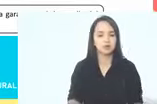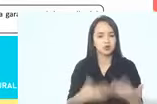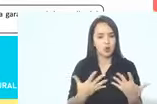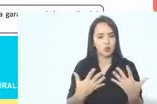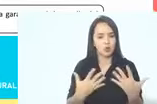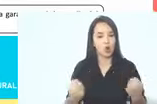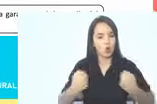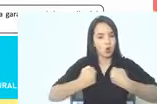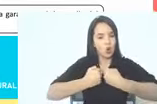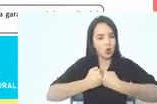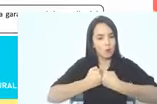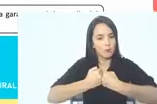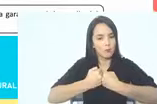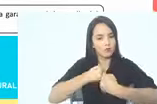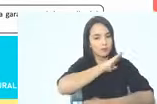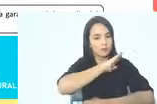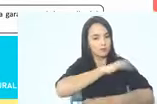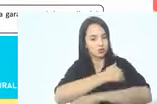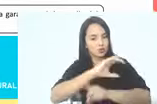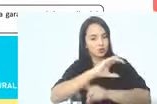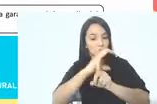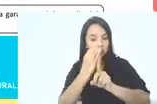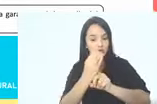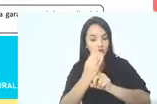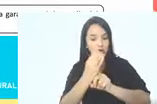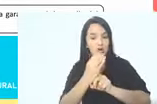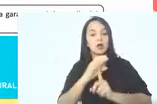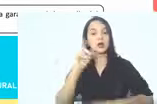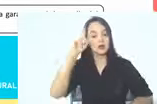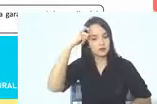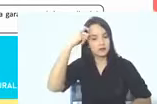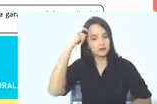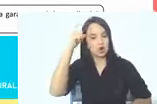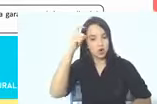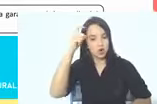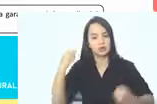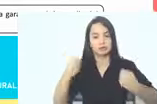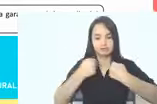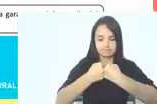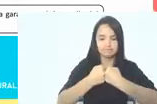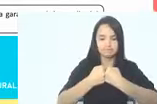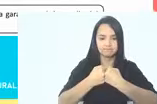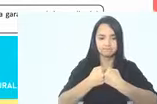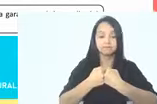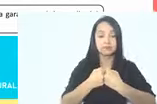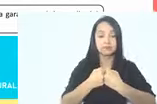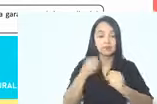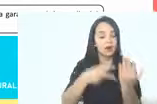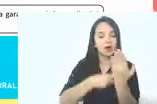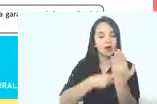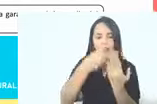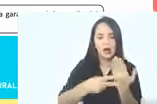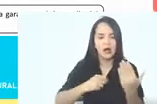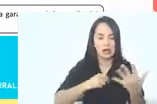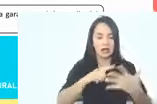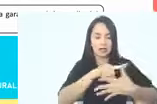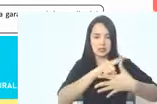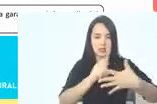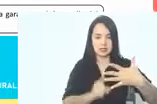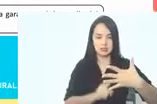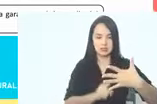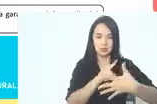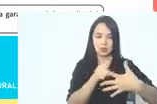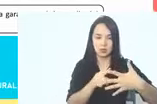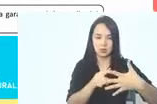de fomento regional. Y cada meta tiene unas actividades. Entonces,